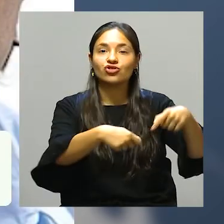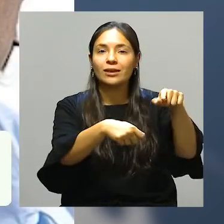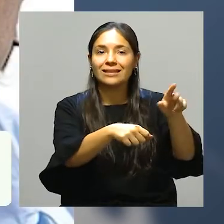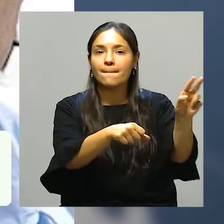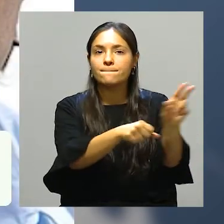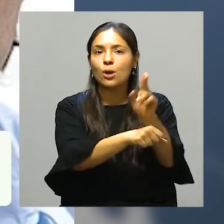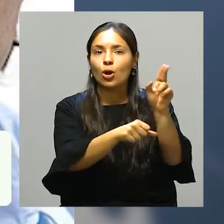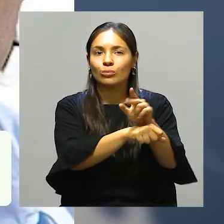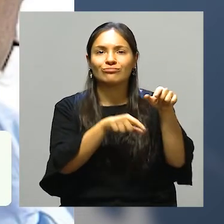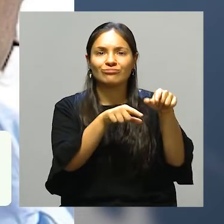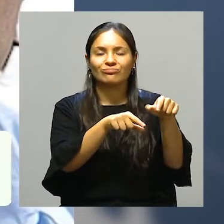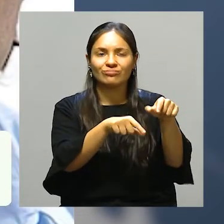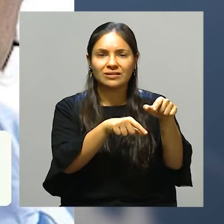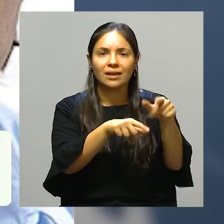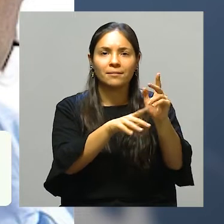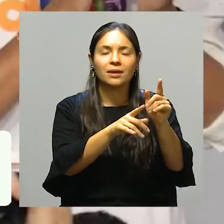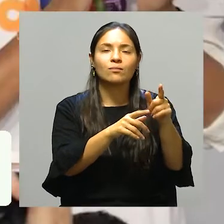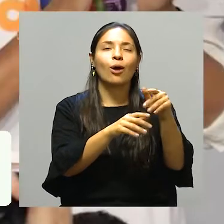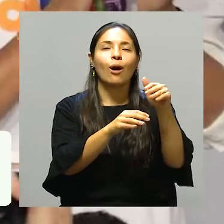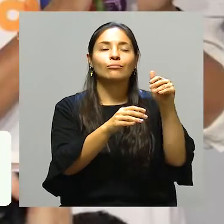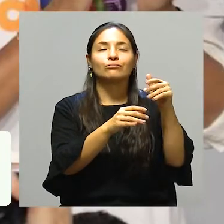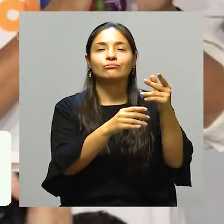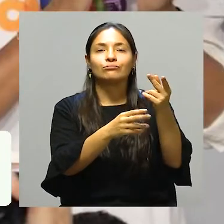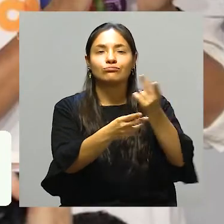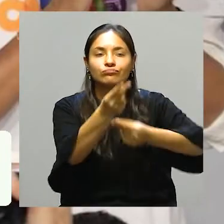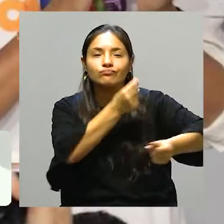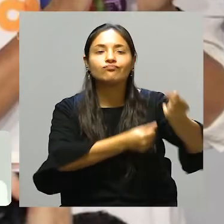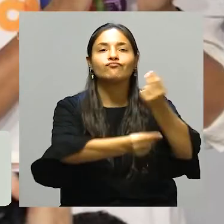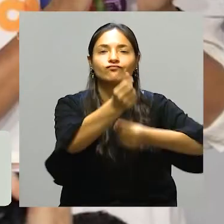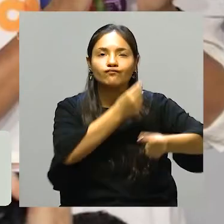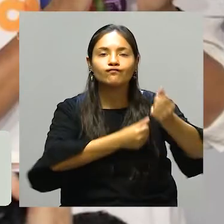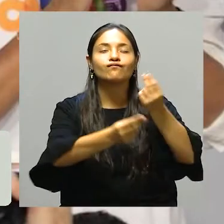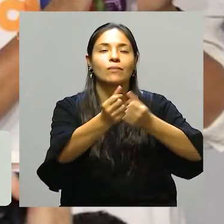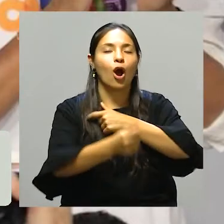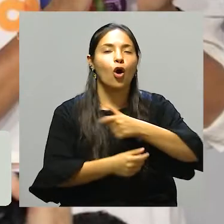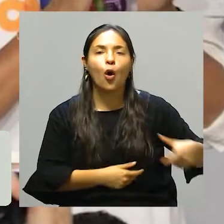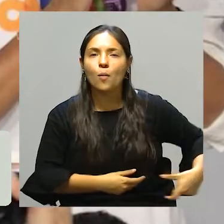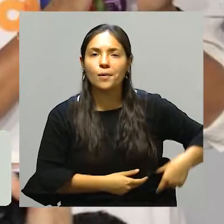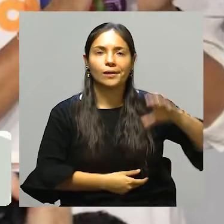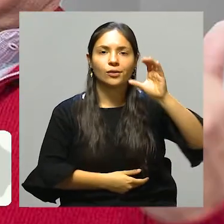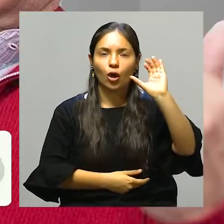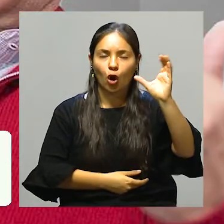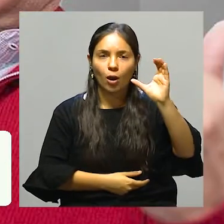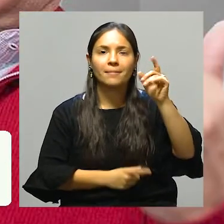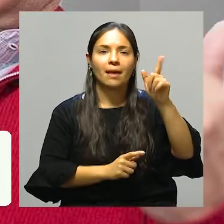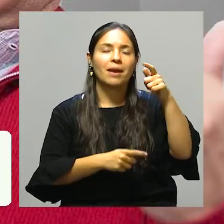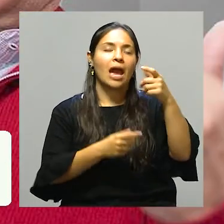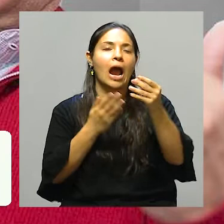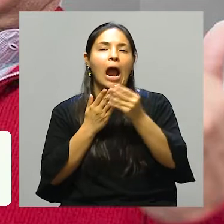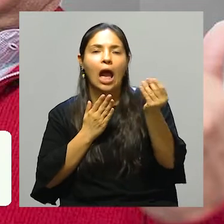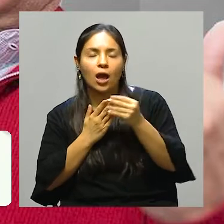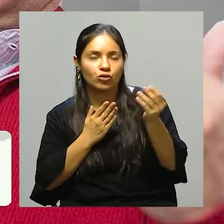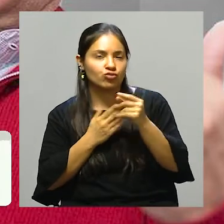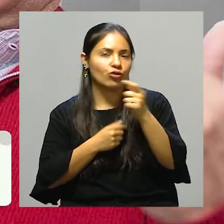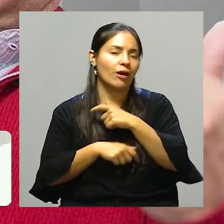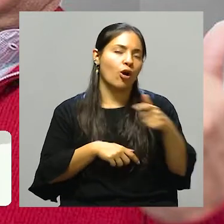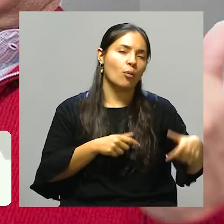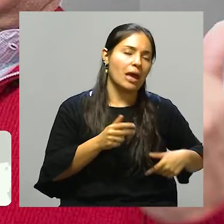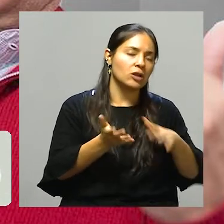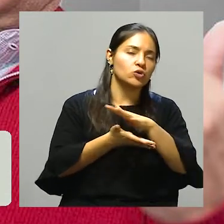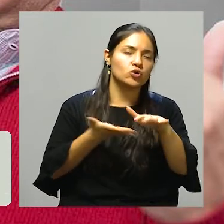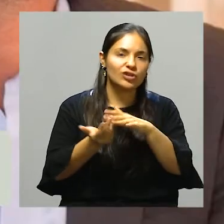y de los firmantes del acuerdo de paz. Juan Carlos, vamos a ir a una nueva pausa y por supuesto vamos a hablar un poco en el próximo bloque ya en